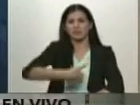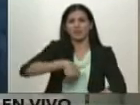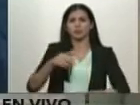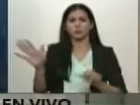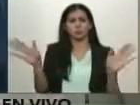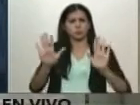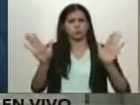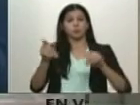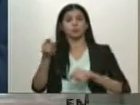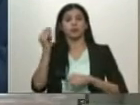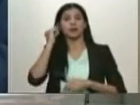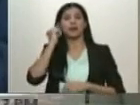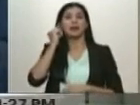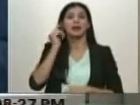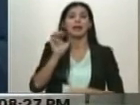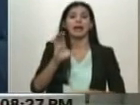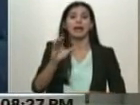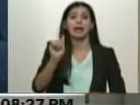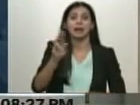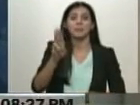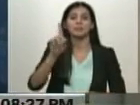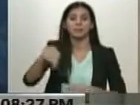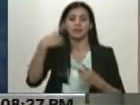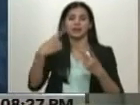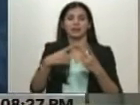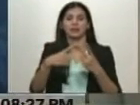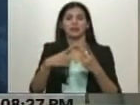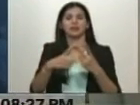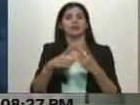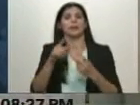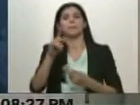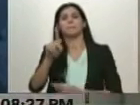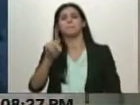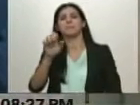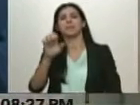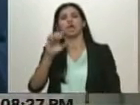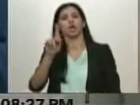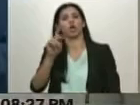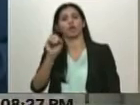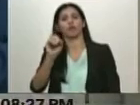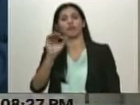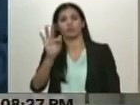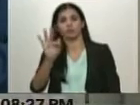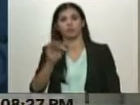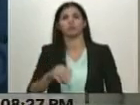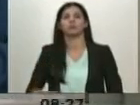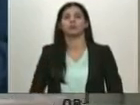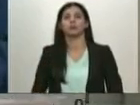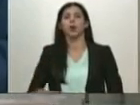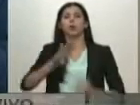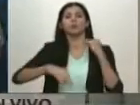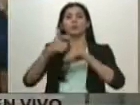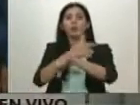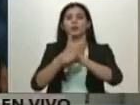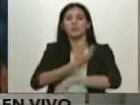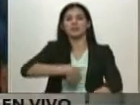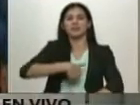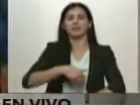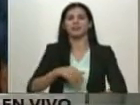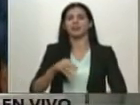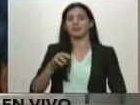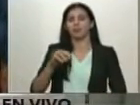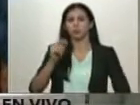Agenda Venezuela de Teodoro Petkov, en el gobierno último del doctor Rafael Caldera, surgió la